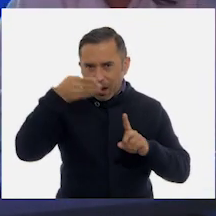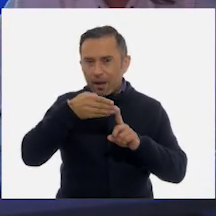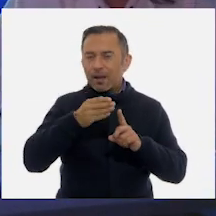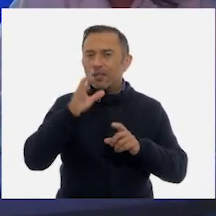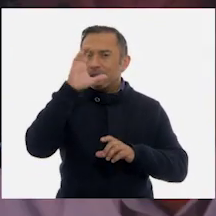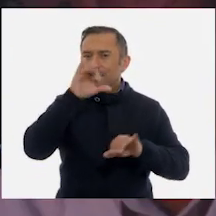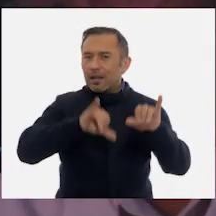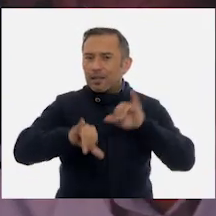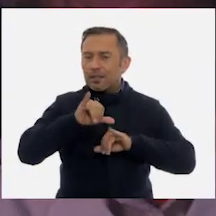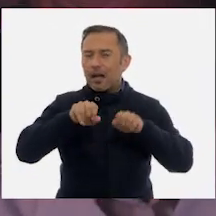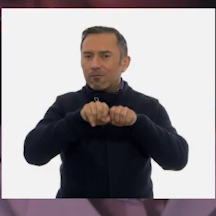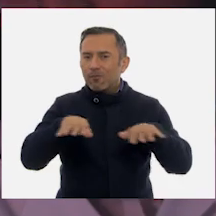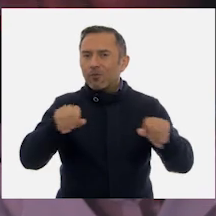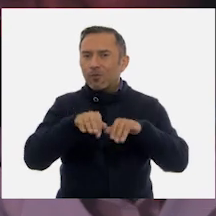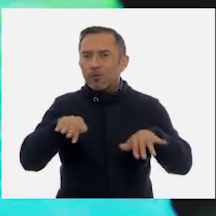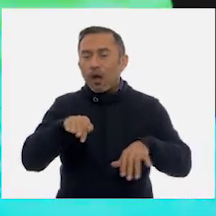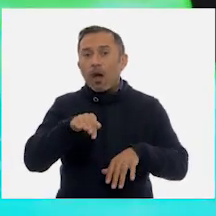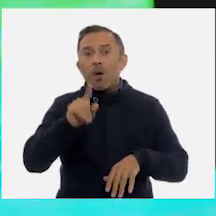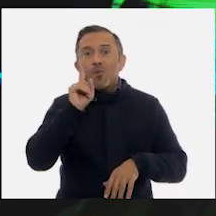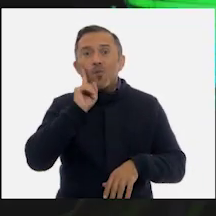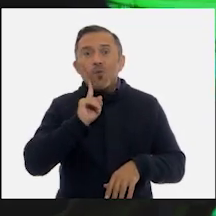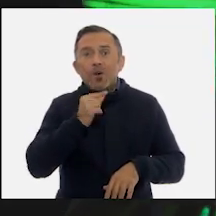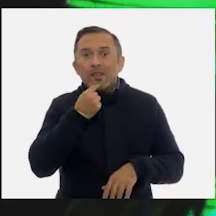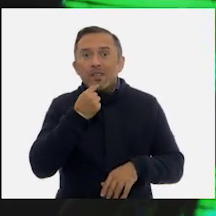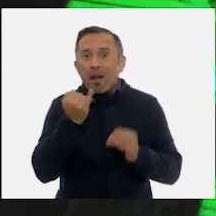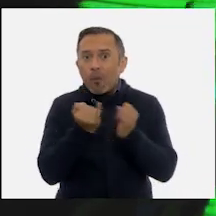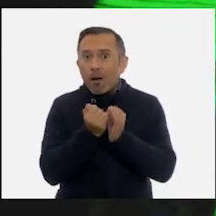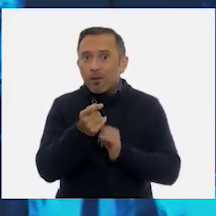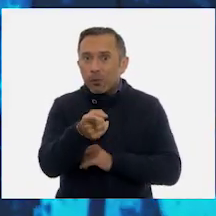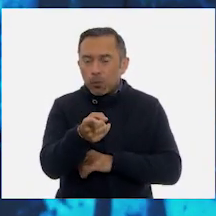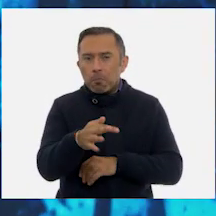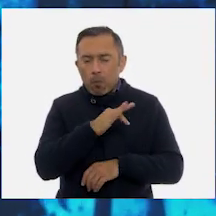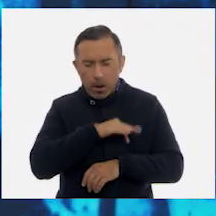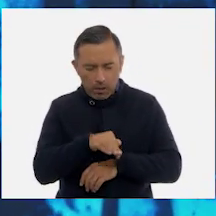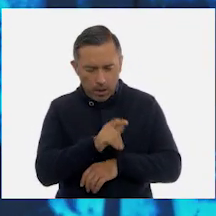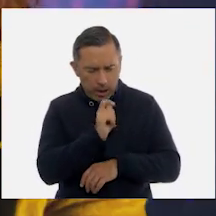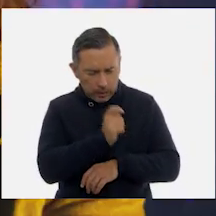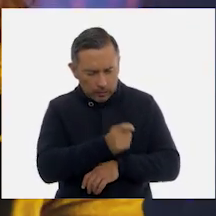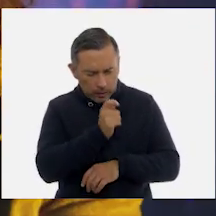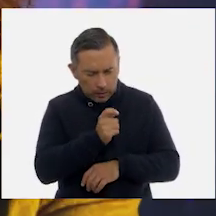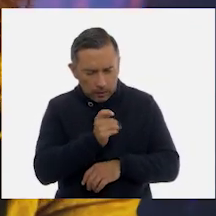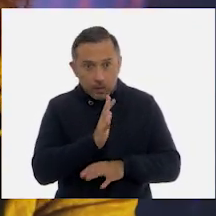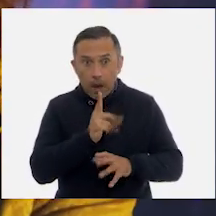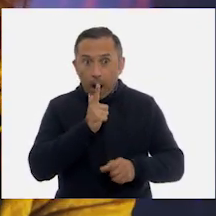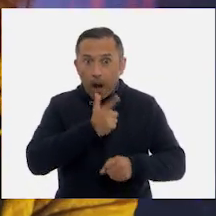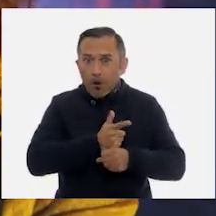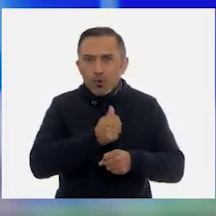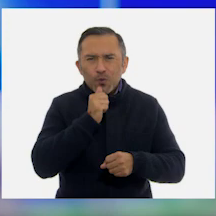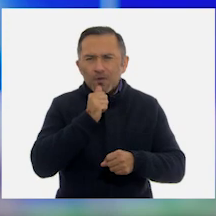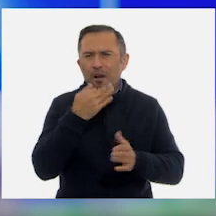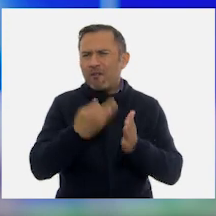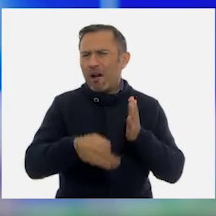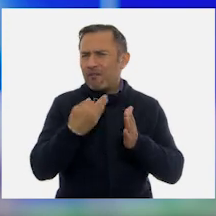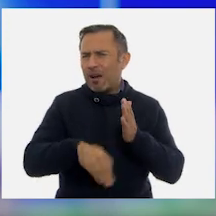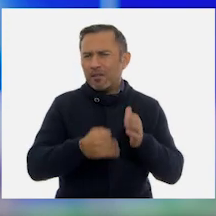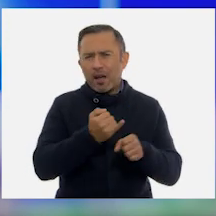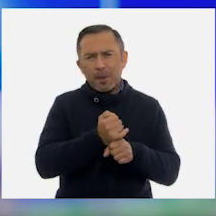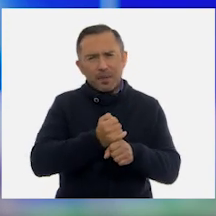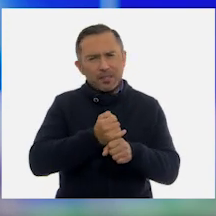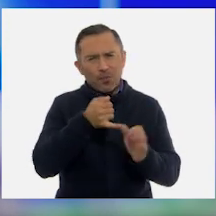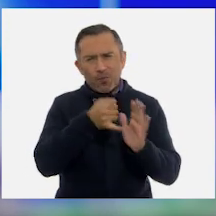estimular a las niñas que, como tú, han buscado respuestas en donde aún falta mucho por investigar. En el mundo